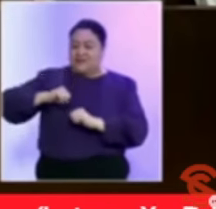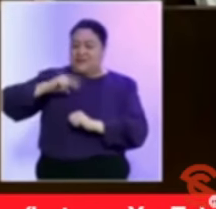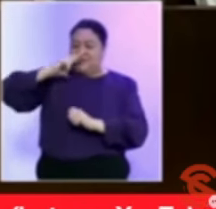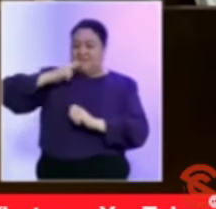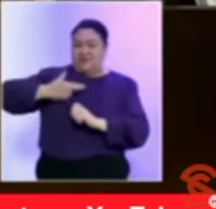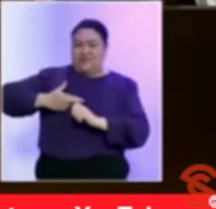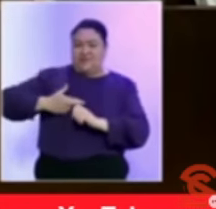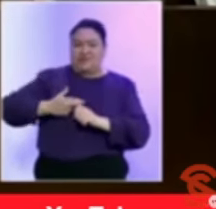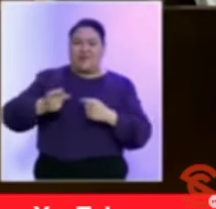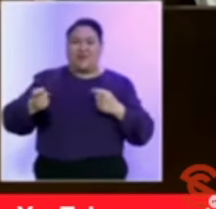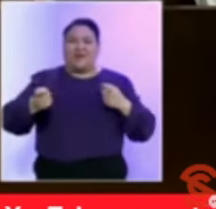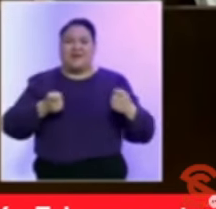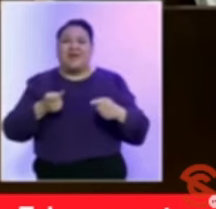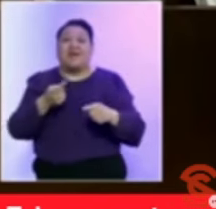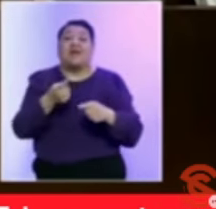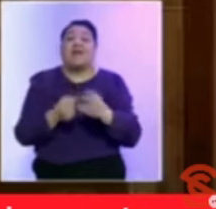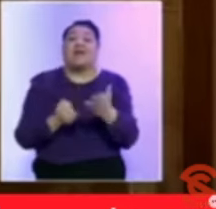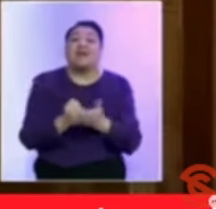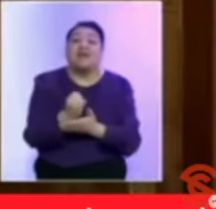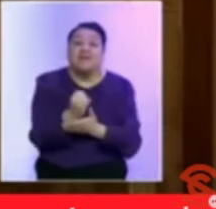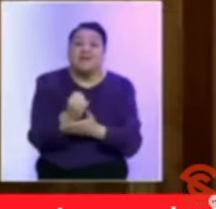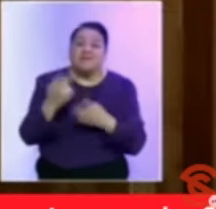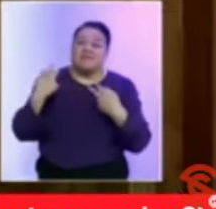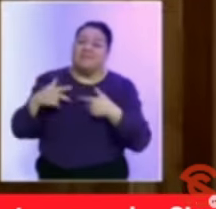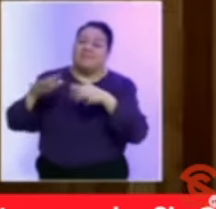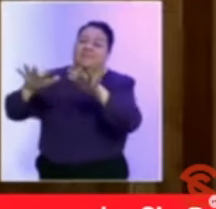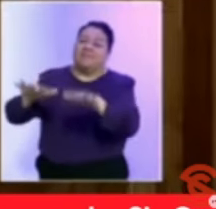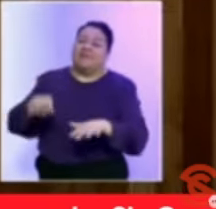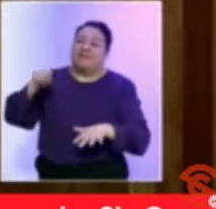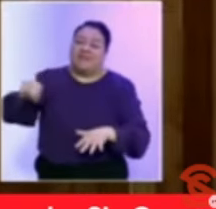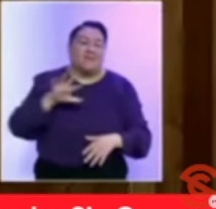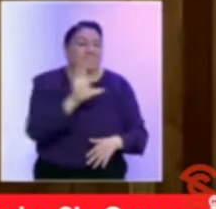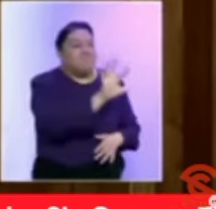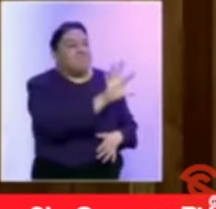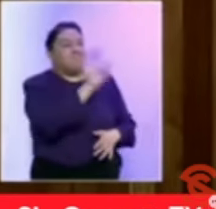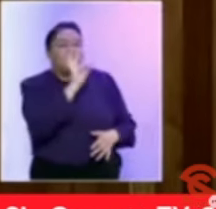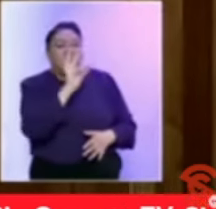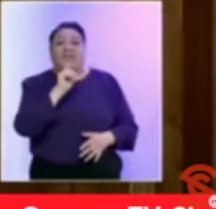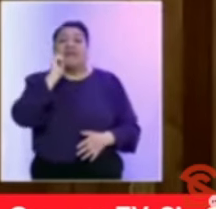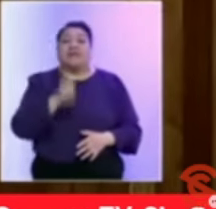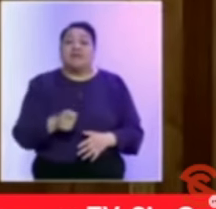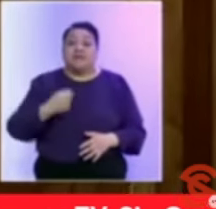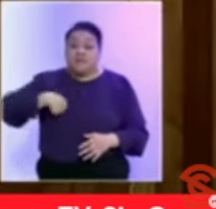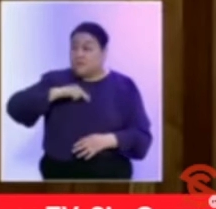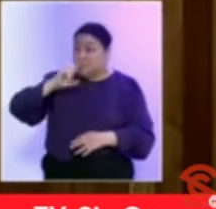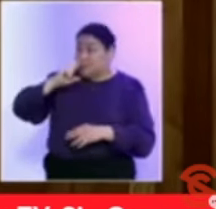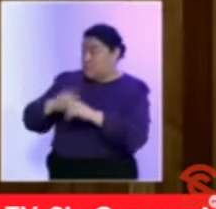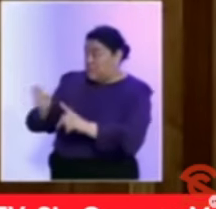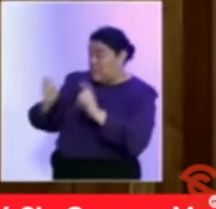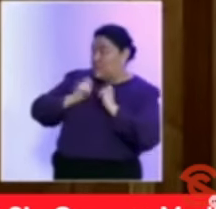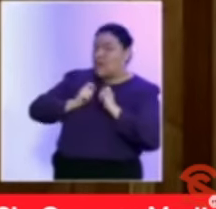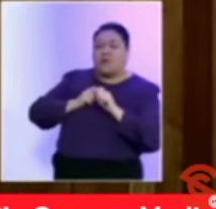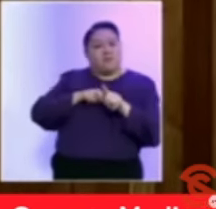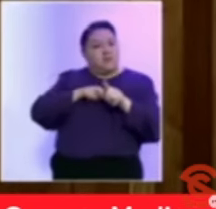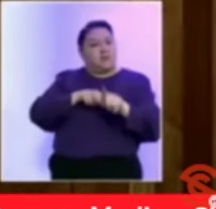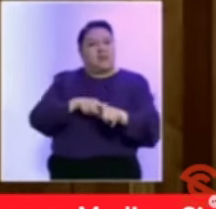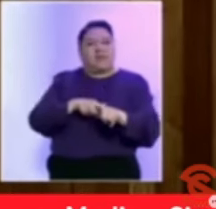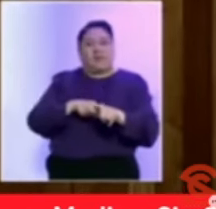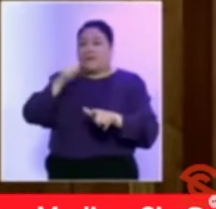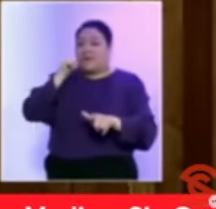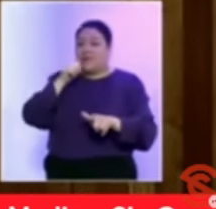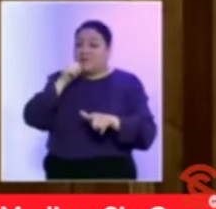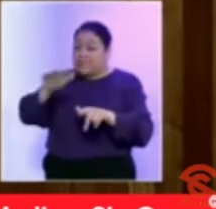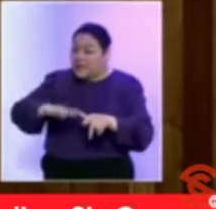originalmente en el pueblo y que por ello el mandato es No alejarse y que esa soberanía